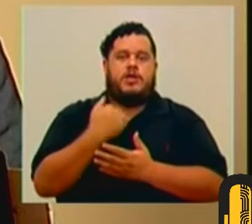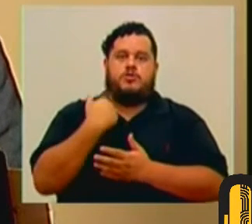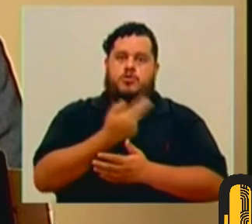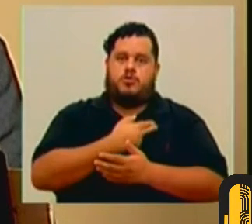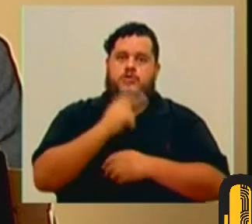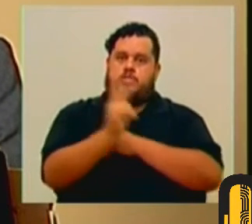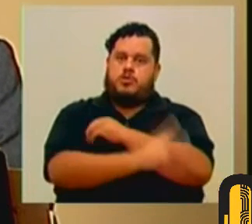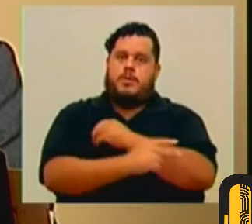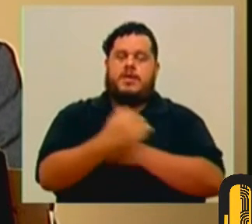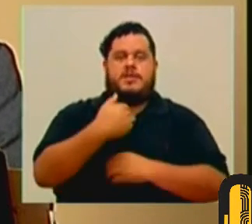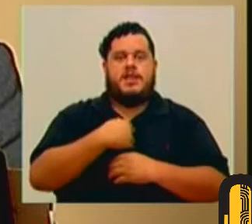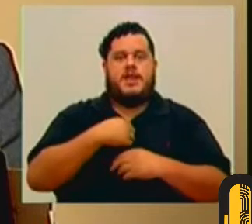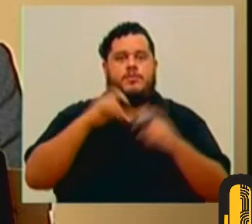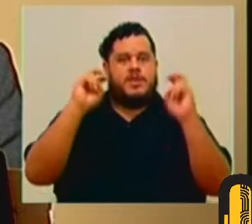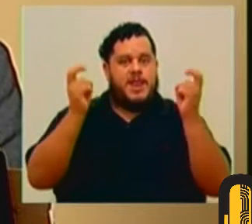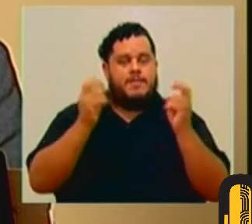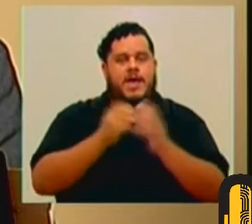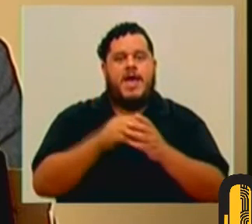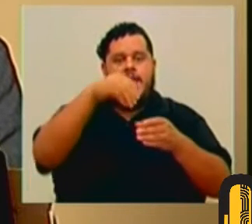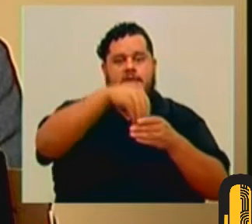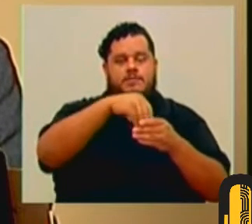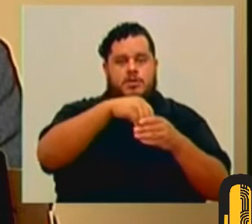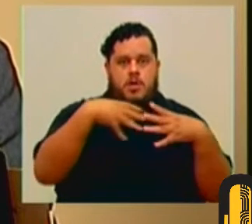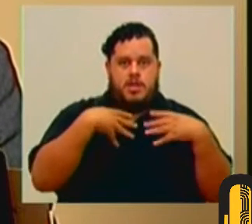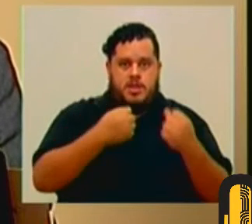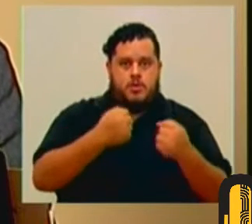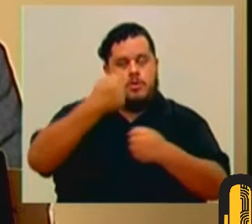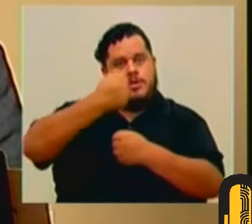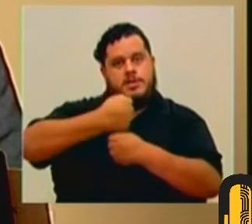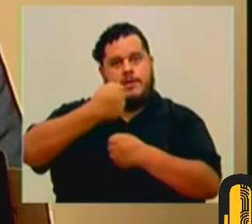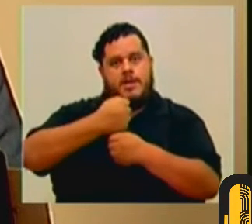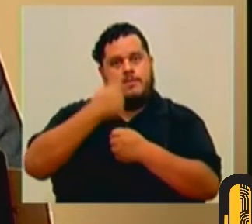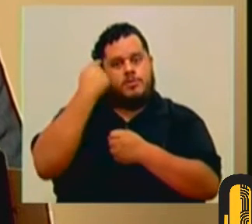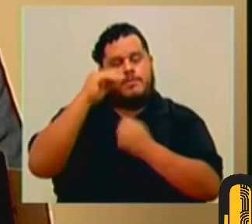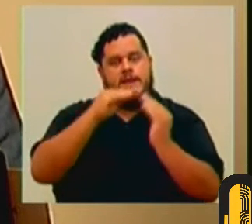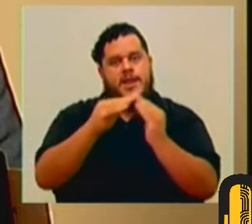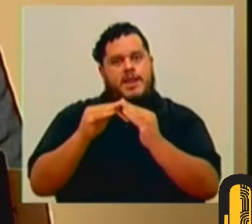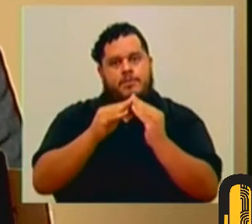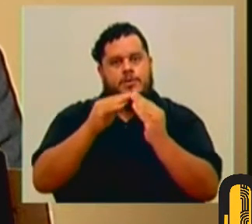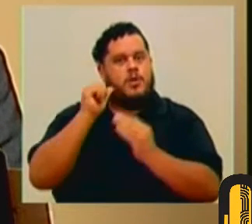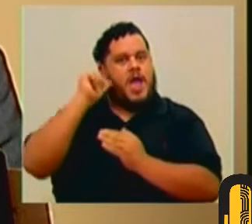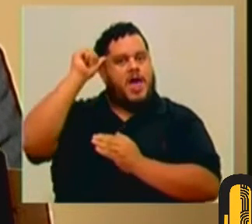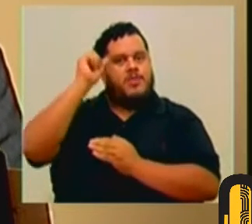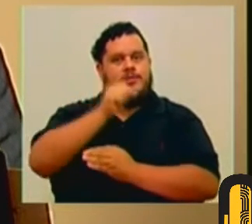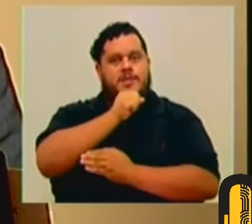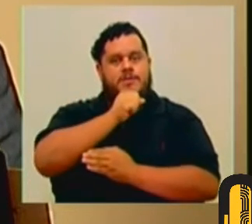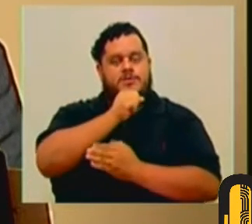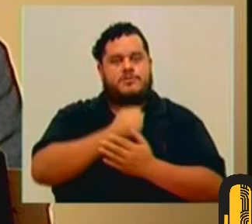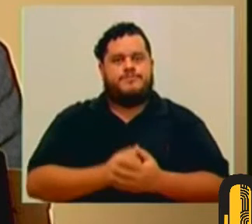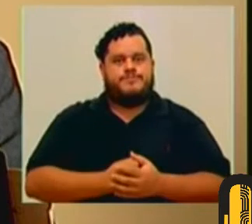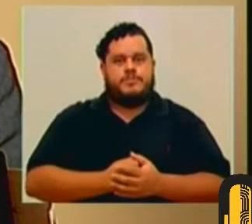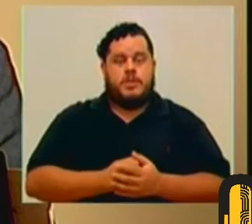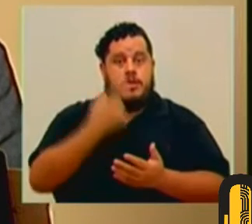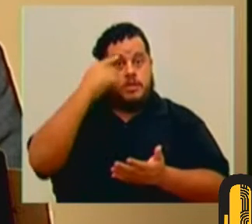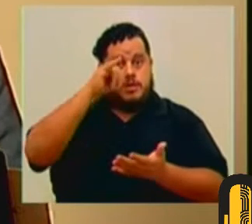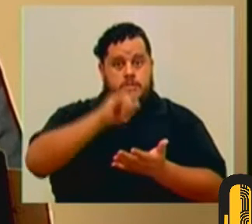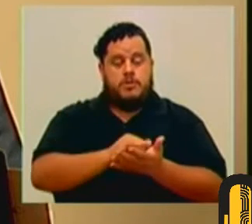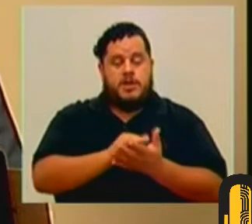el lema: inversión en salud, trabajemos por la población adulta mayor. Por